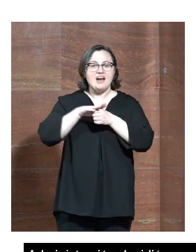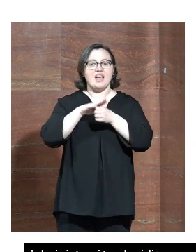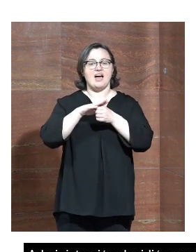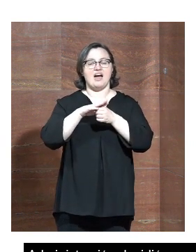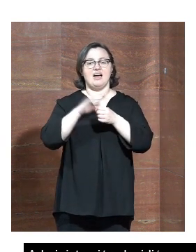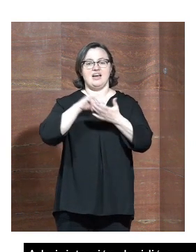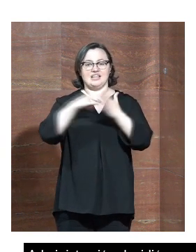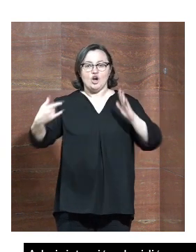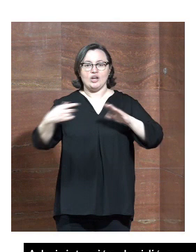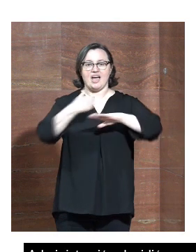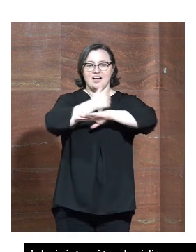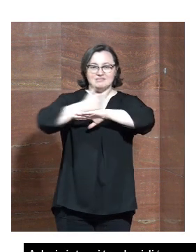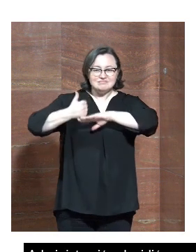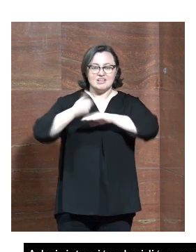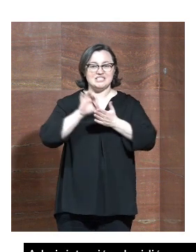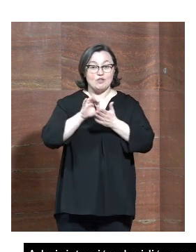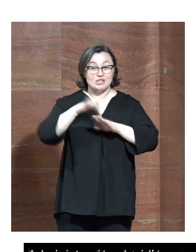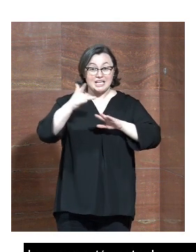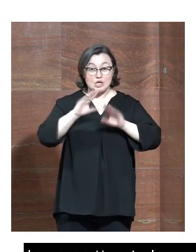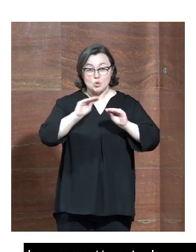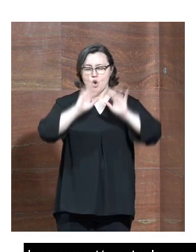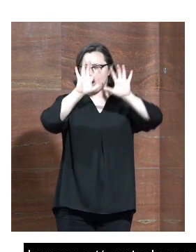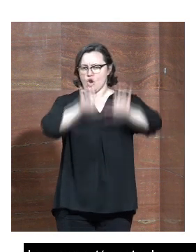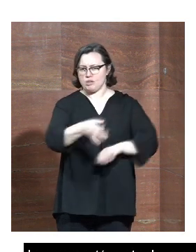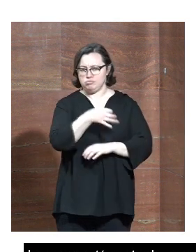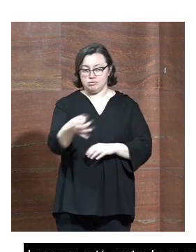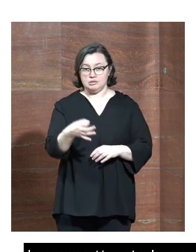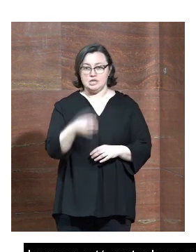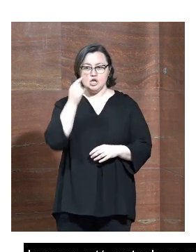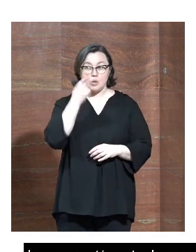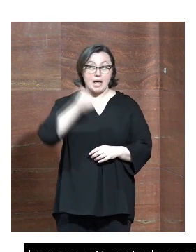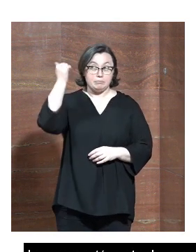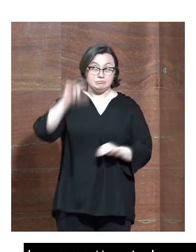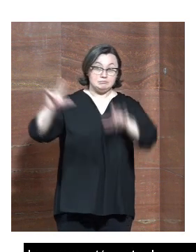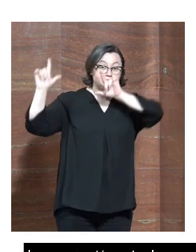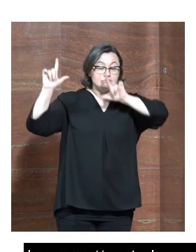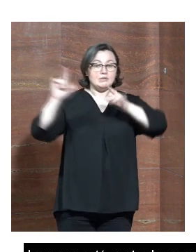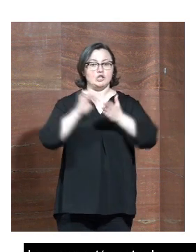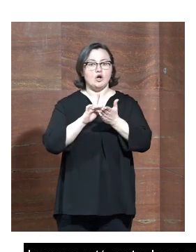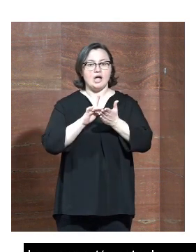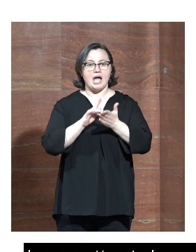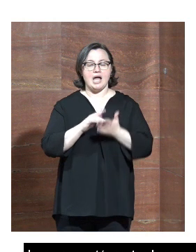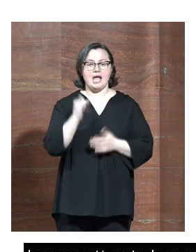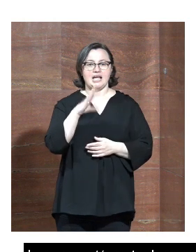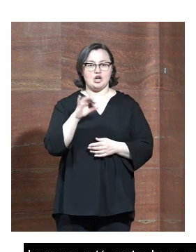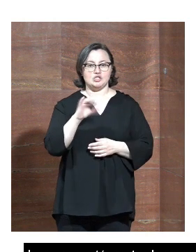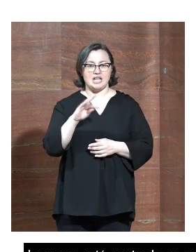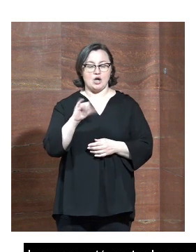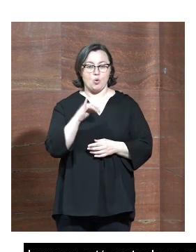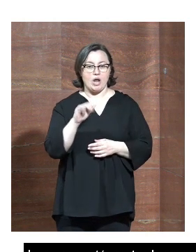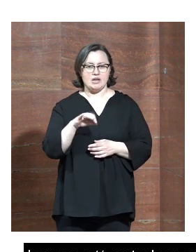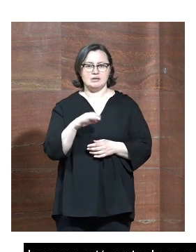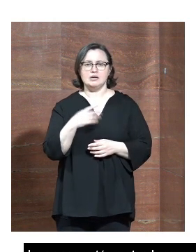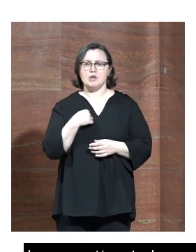el ciudadano y su relación con los servicios digitales. No lo veis por detrás, estará Carlos San Juan, pero le